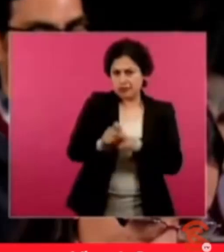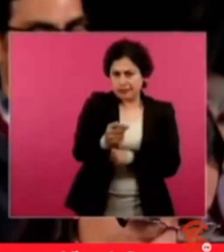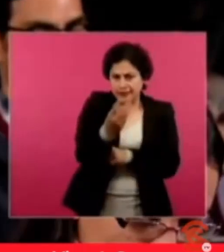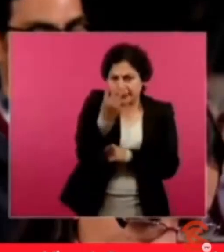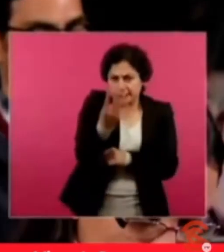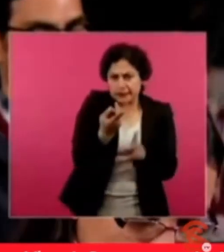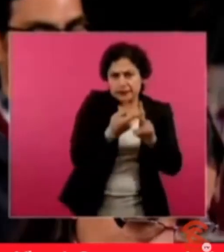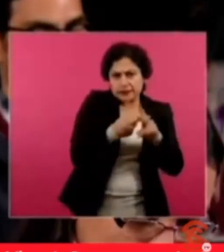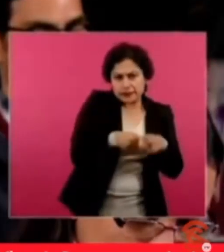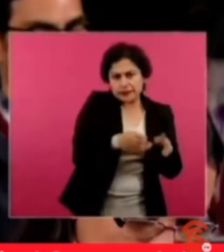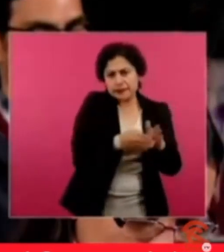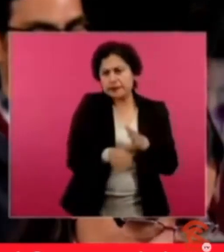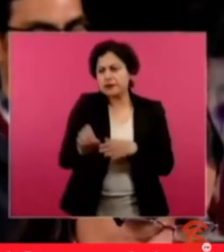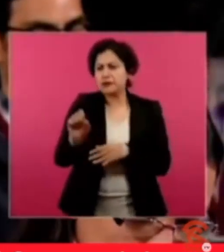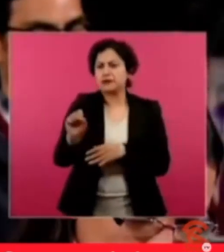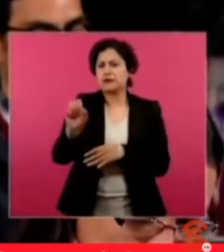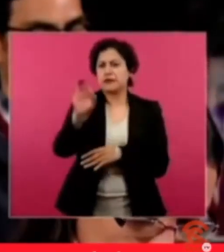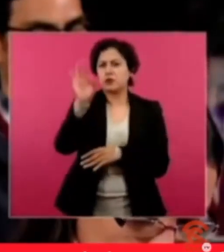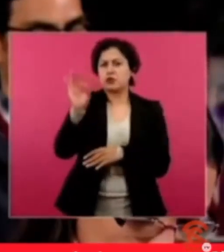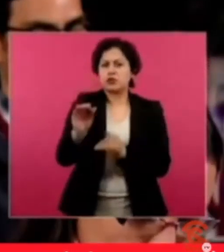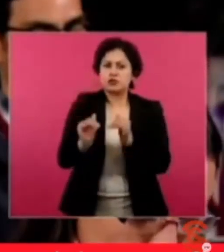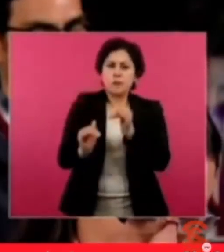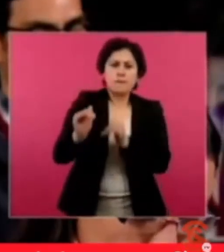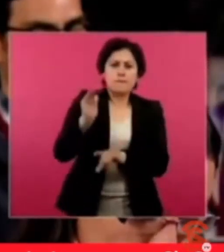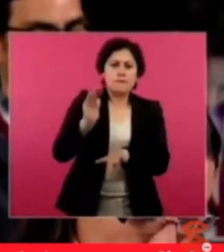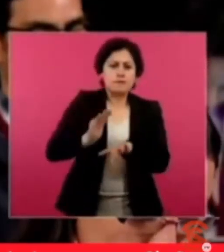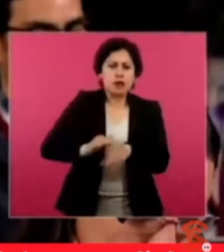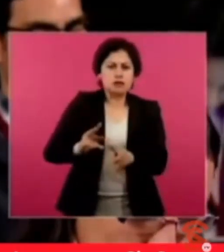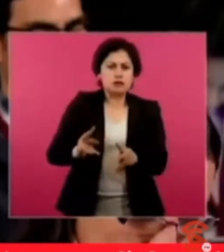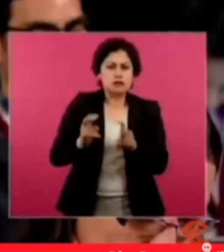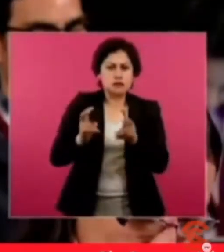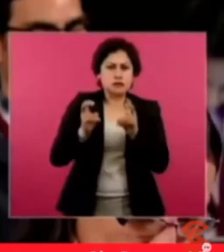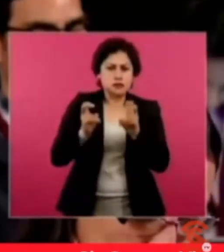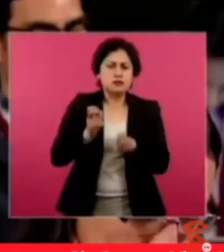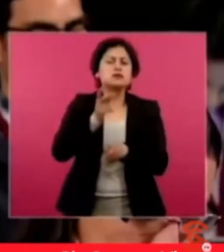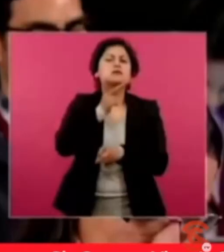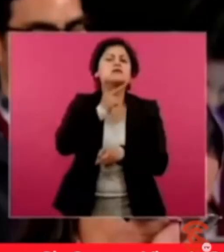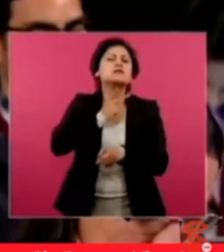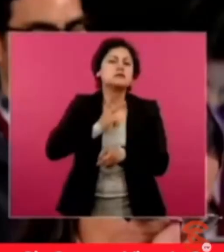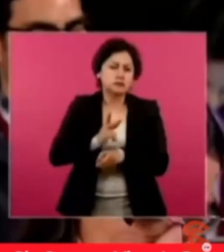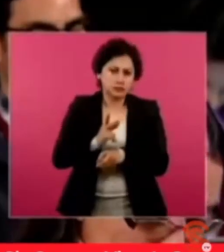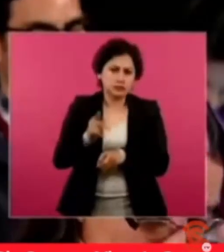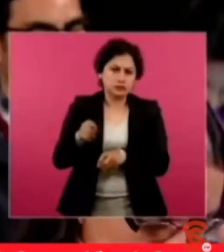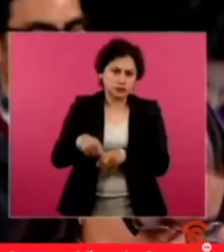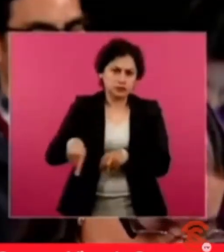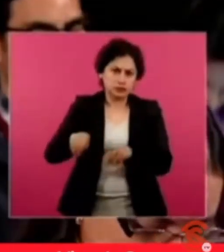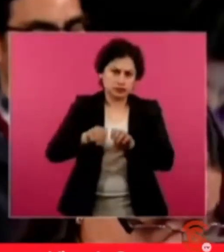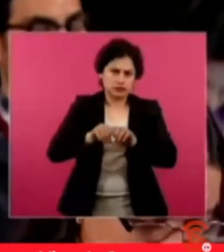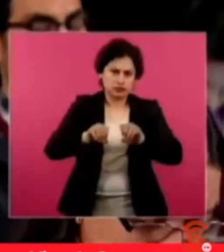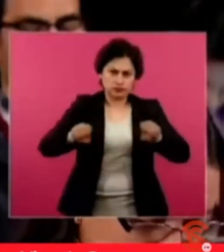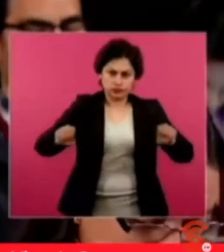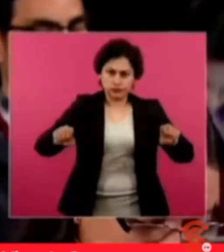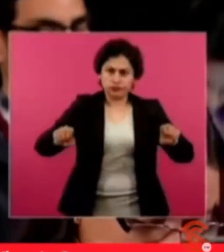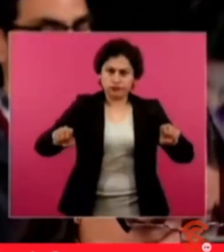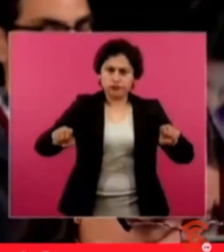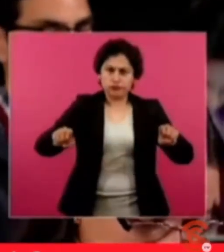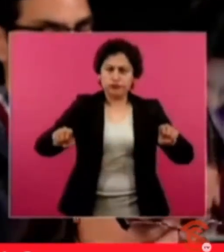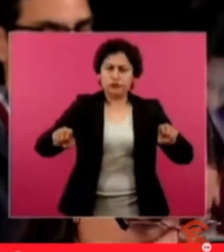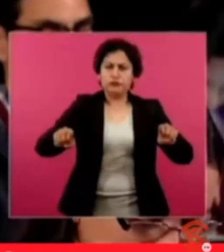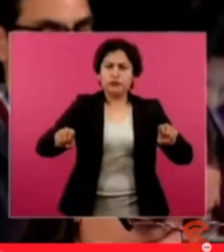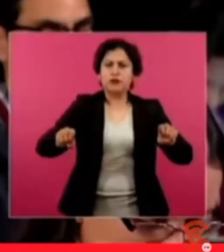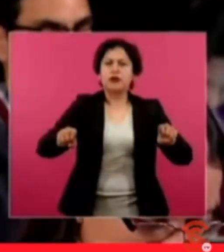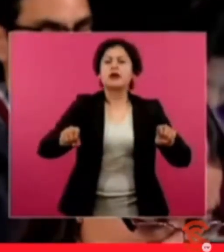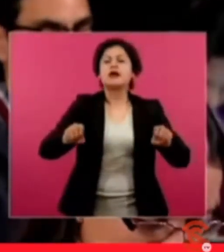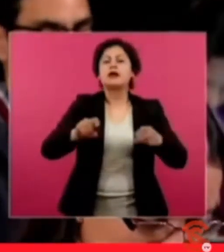2023, 60% de la toma del gas, de hidrocarburo,